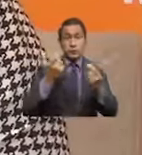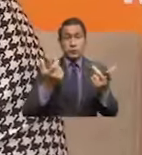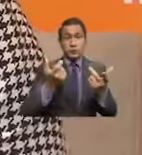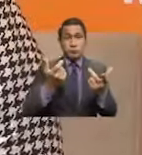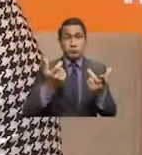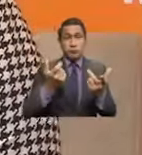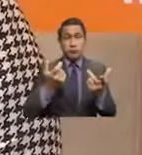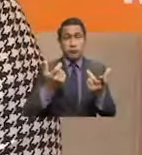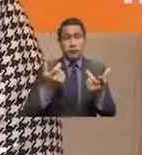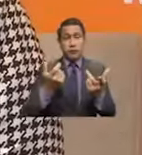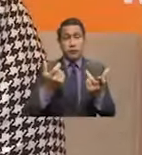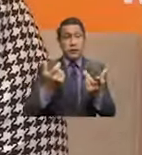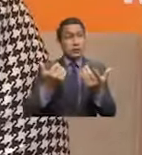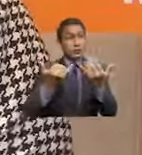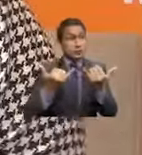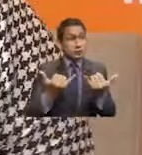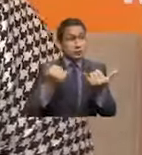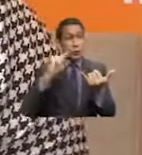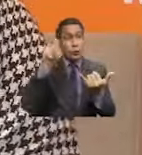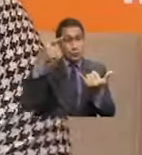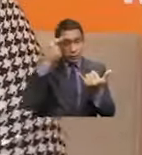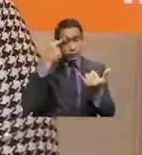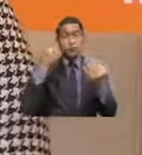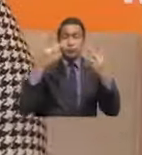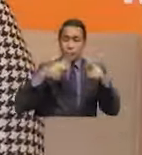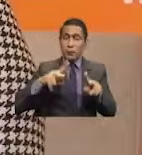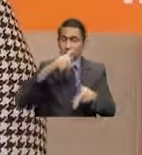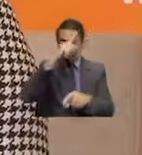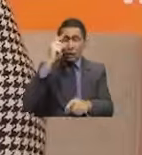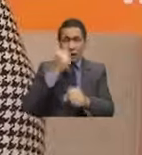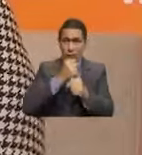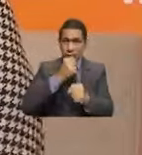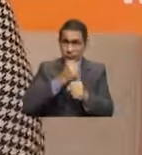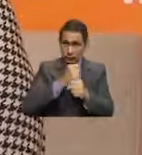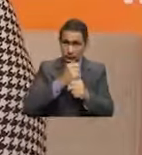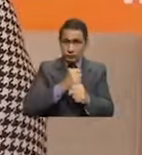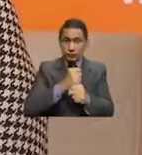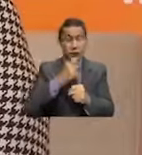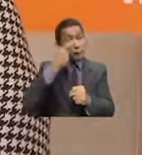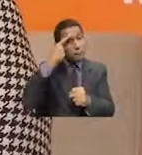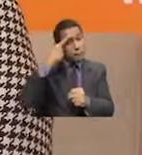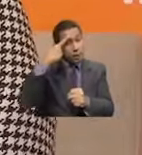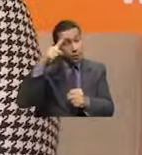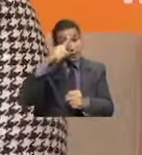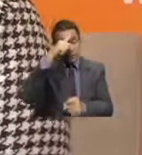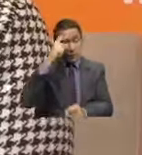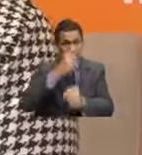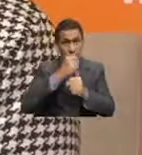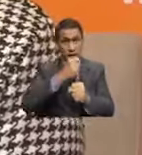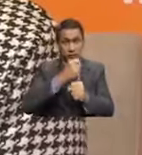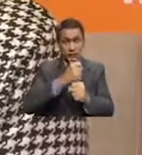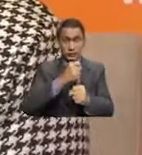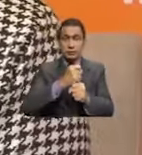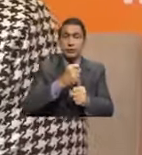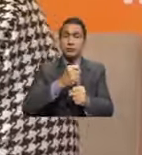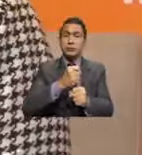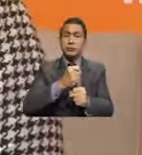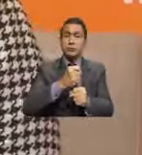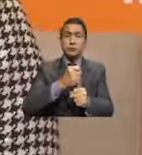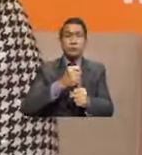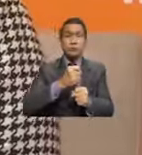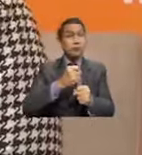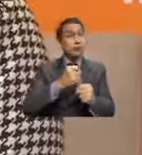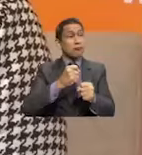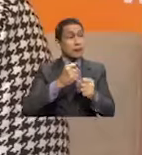eso nosotros a nivel de gobierno estamos haciendo que cruce absolutamente todos los espacios, y nuestra visita a